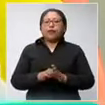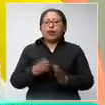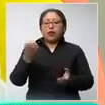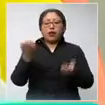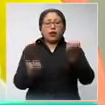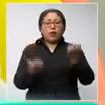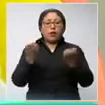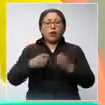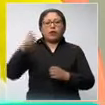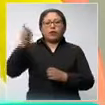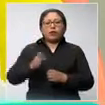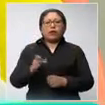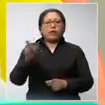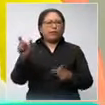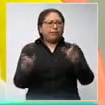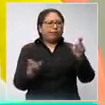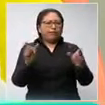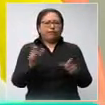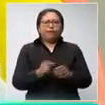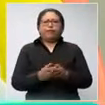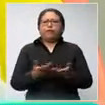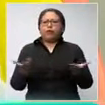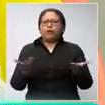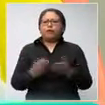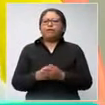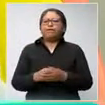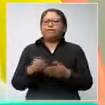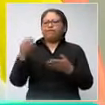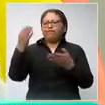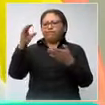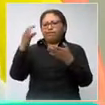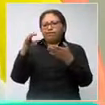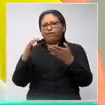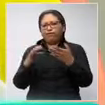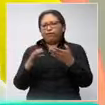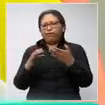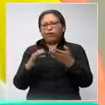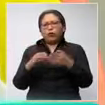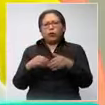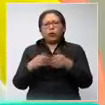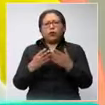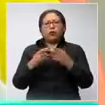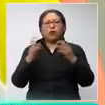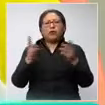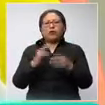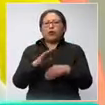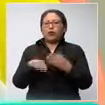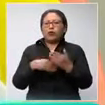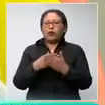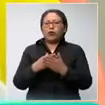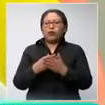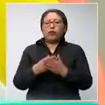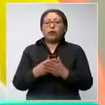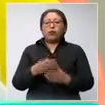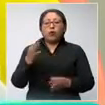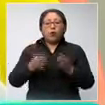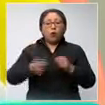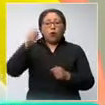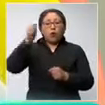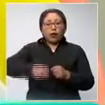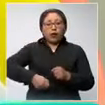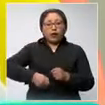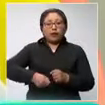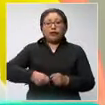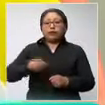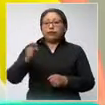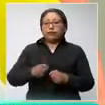desempeño en las características que tiene internacionalmente exige que todos los actos de la integridad y la vida del juez sean evaluados. No